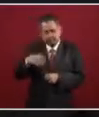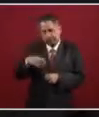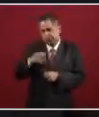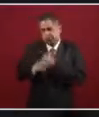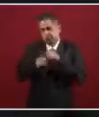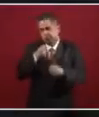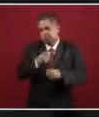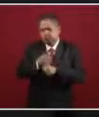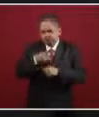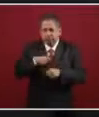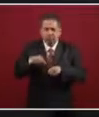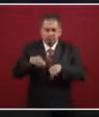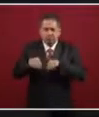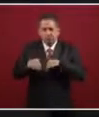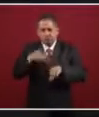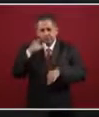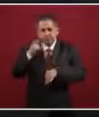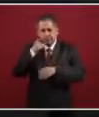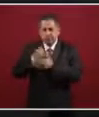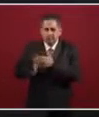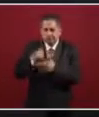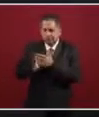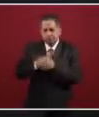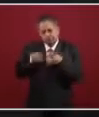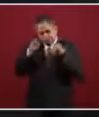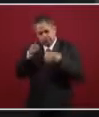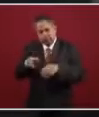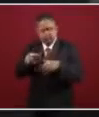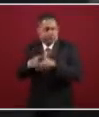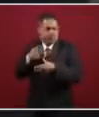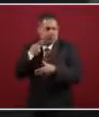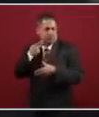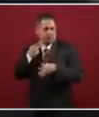que estoy en este noble oficio,